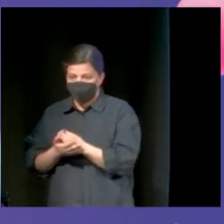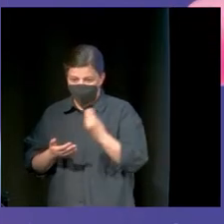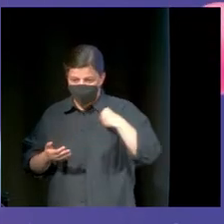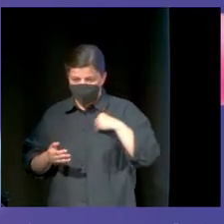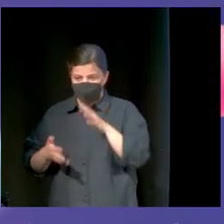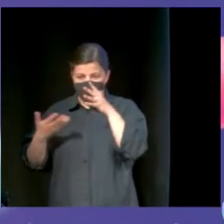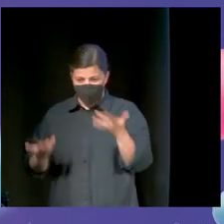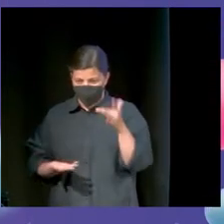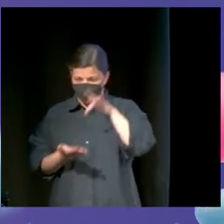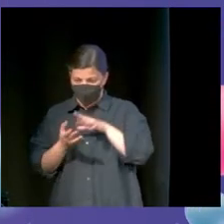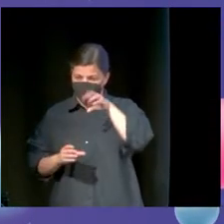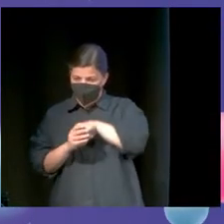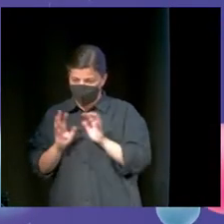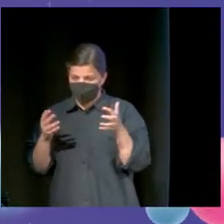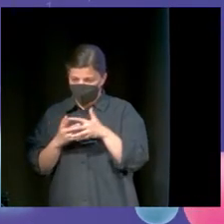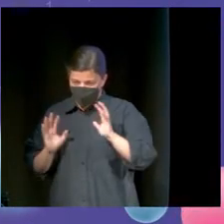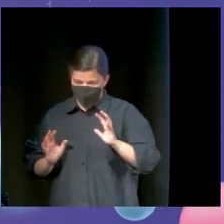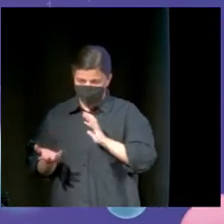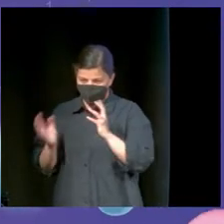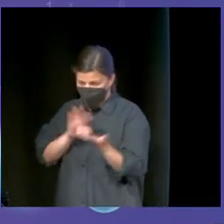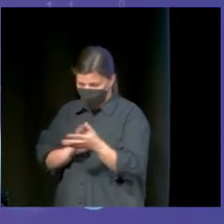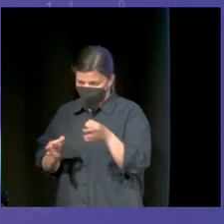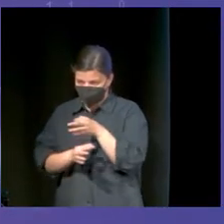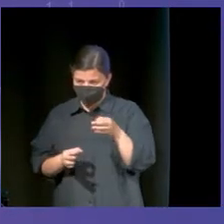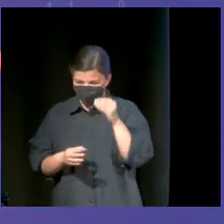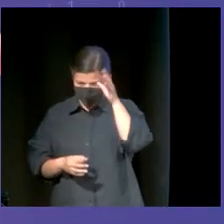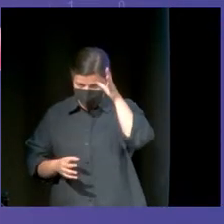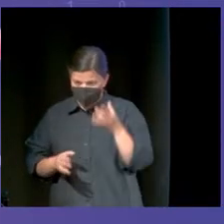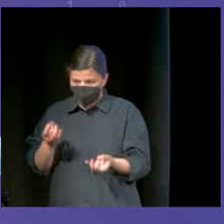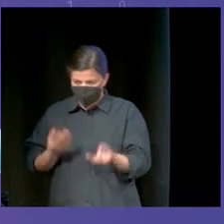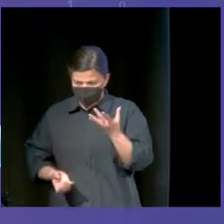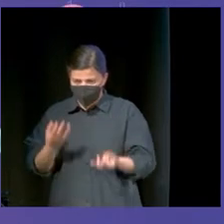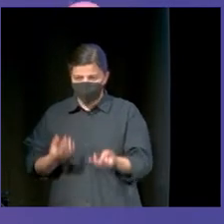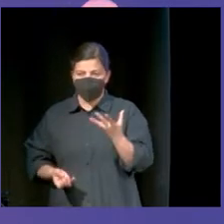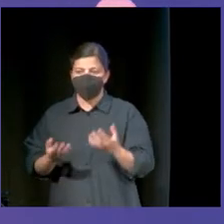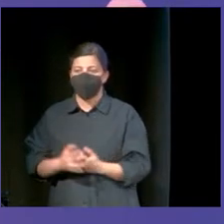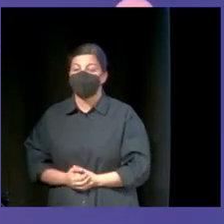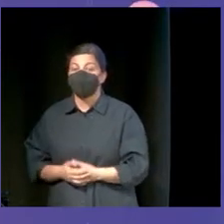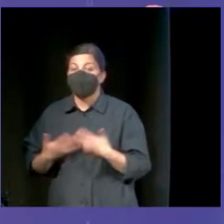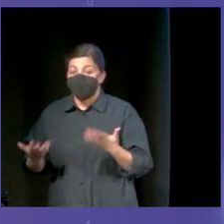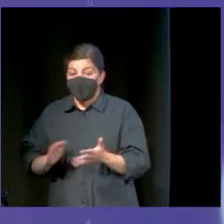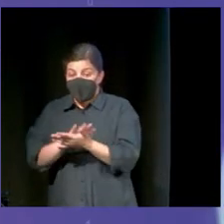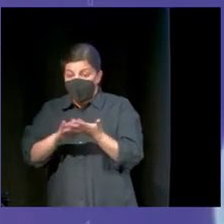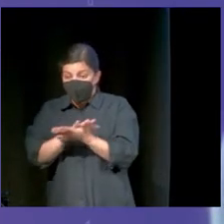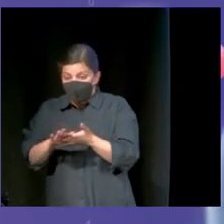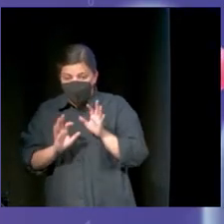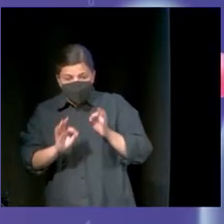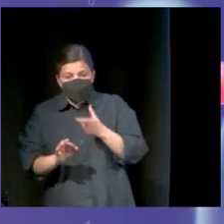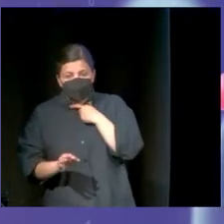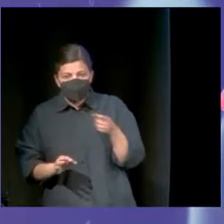estamos viendo ahora mismo en internet y aquí hablamos de por qué no nos gusta que se